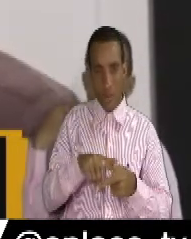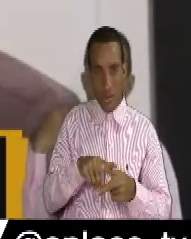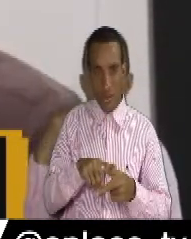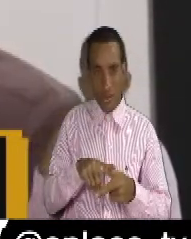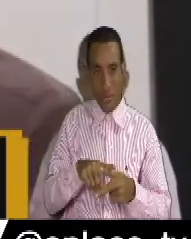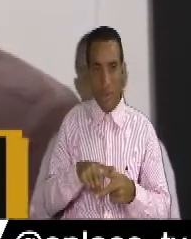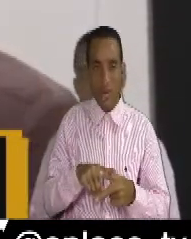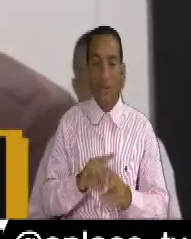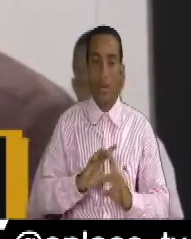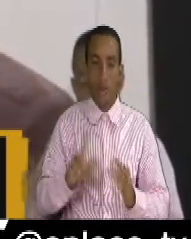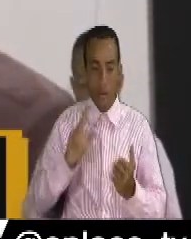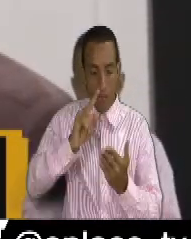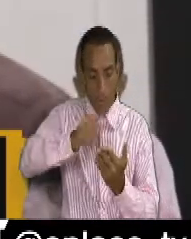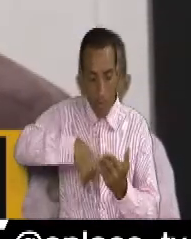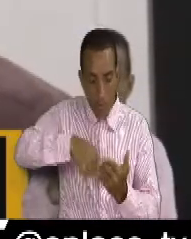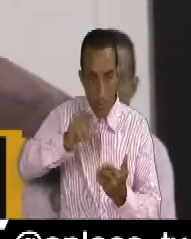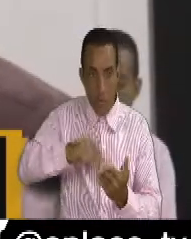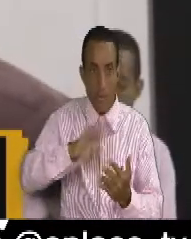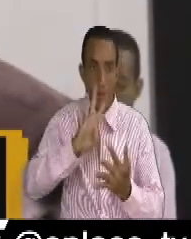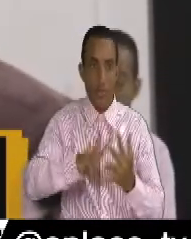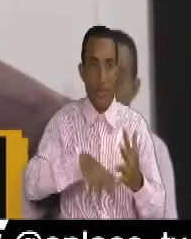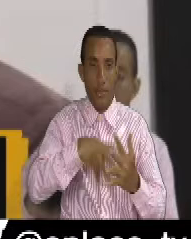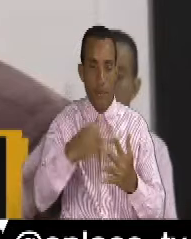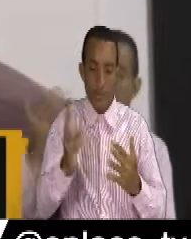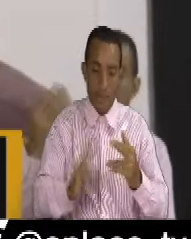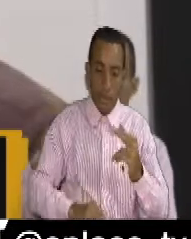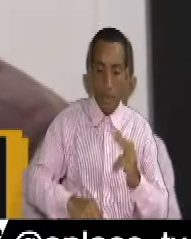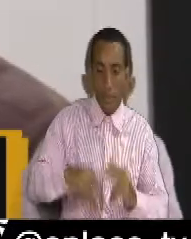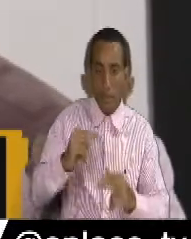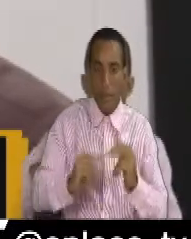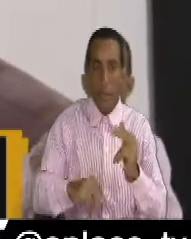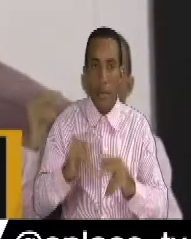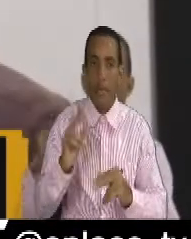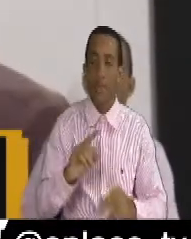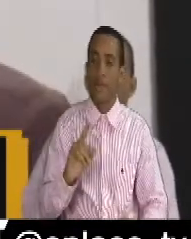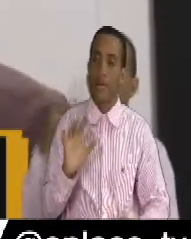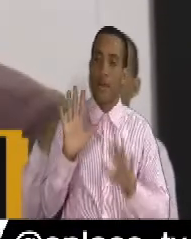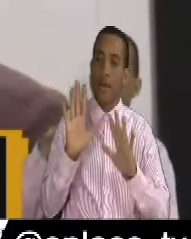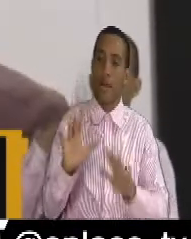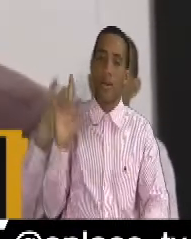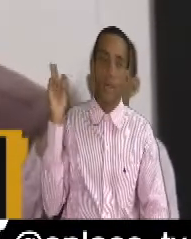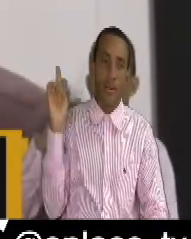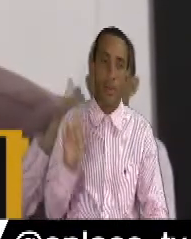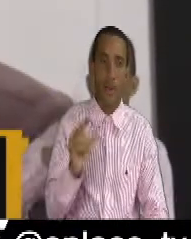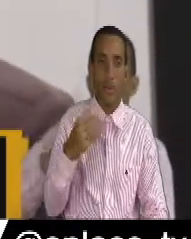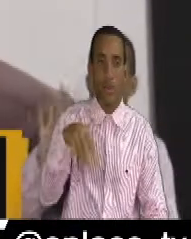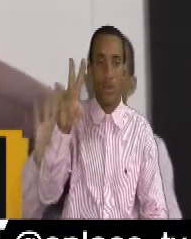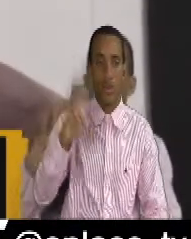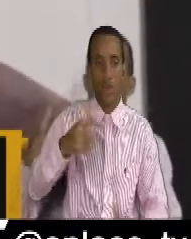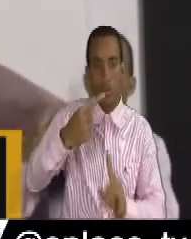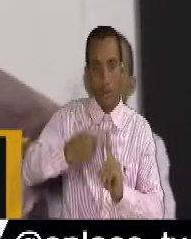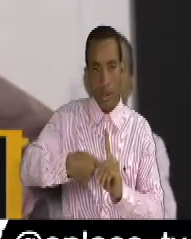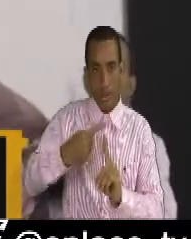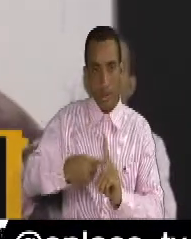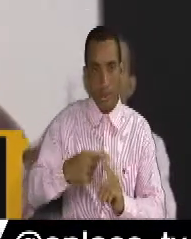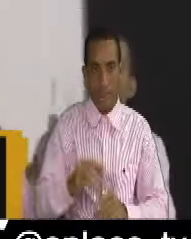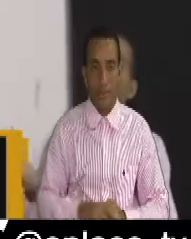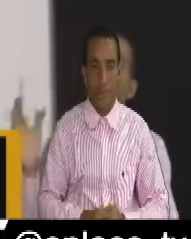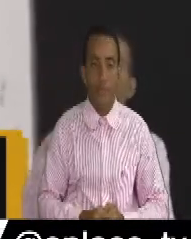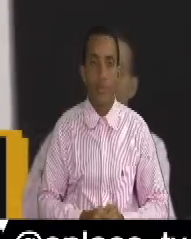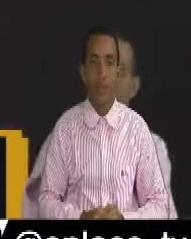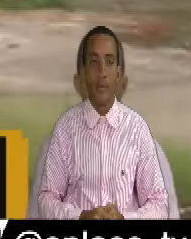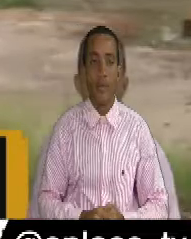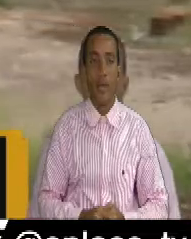ya el cronograma de reinicio de las obras que llevan más de 18 meses paradas. Reinicio de las obras que